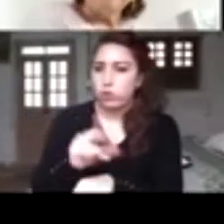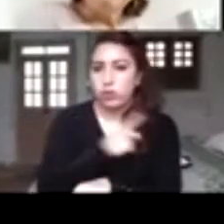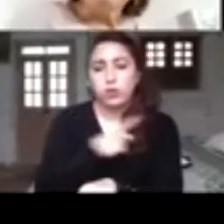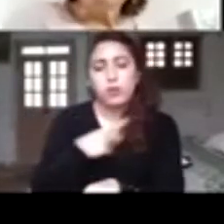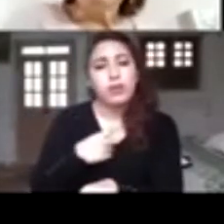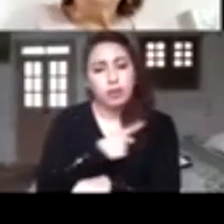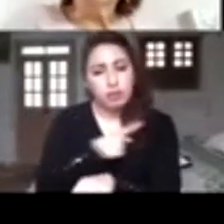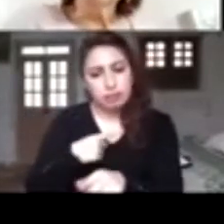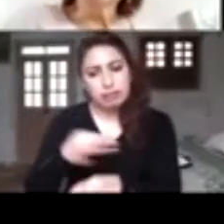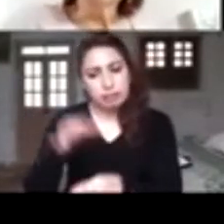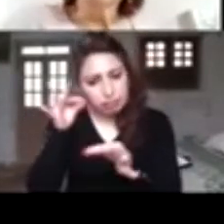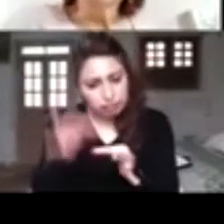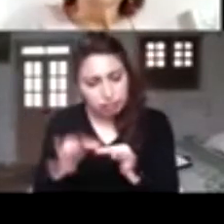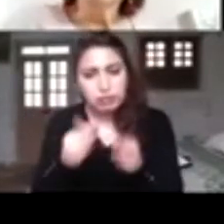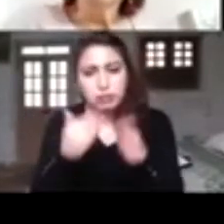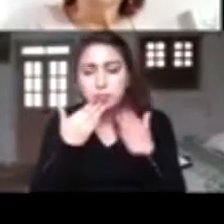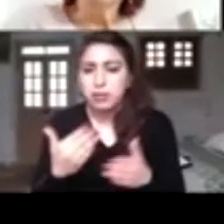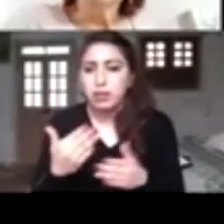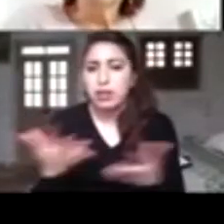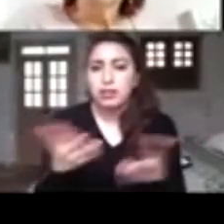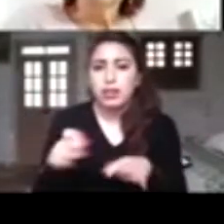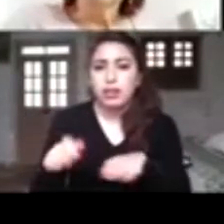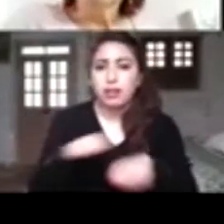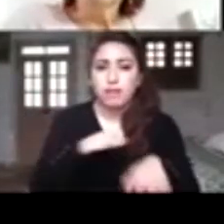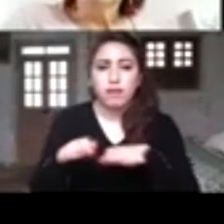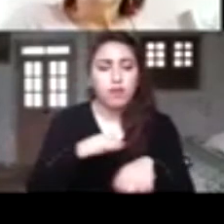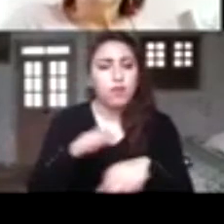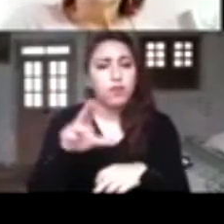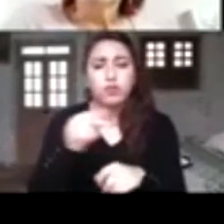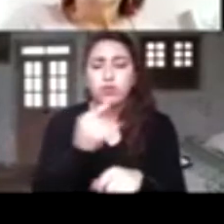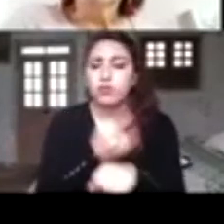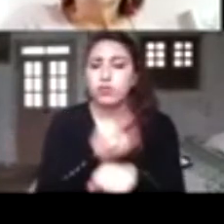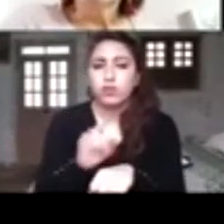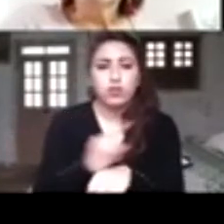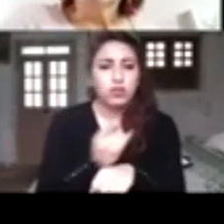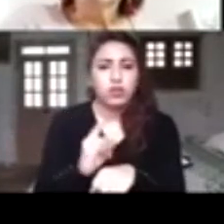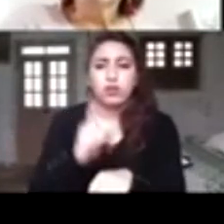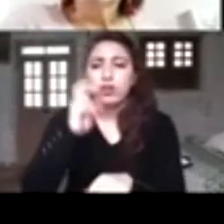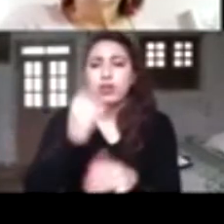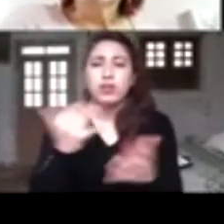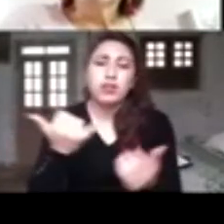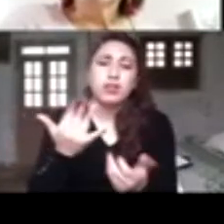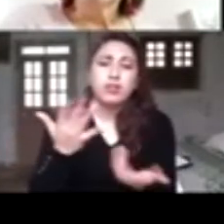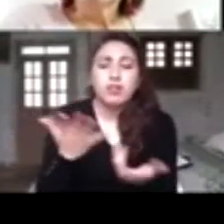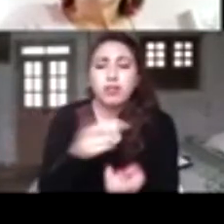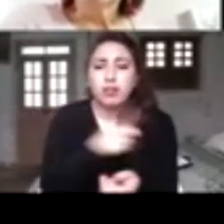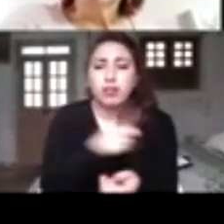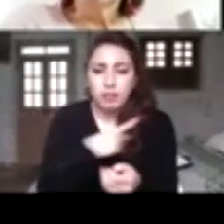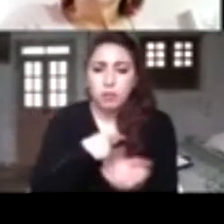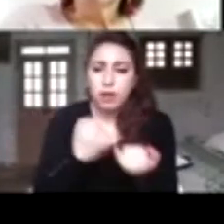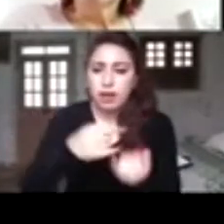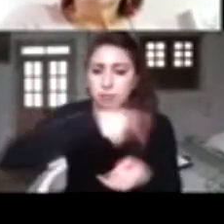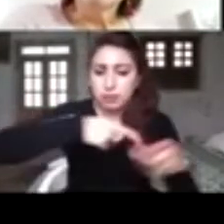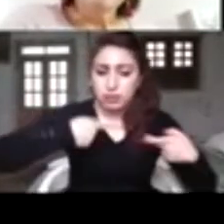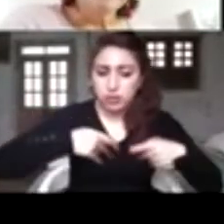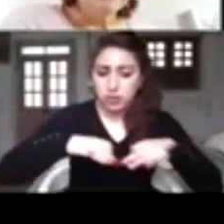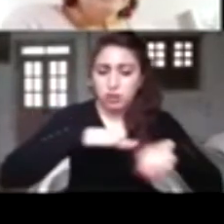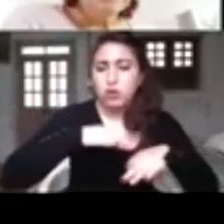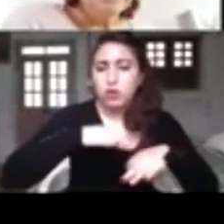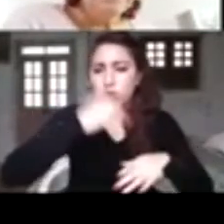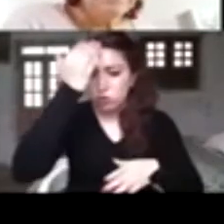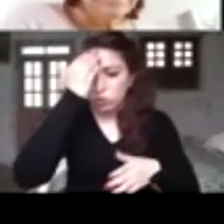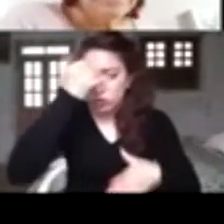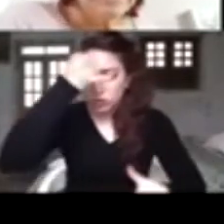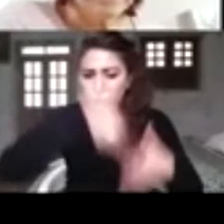promueve la difusión y la exigencia de los derechos que tenemos los capitalinos. Entonces, pues la verdad que